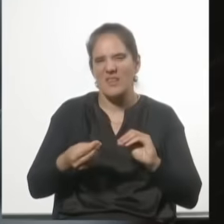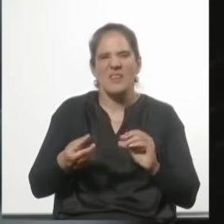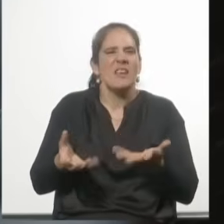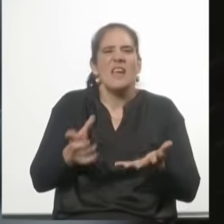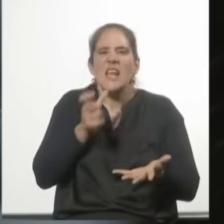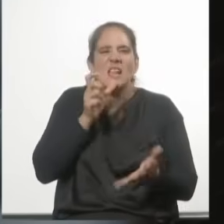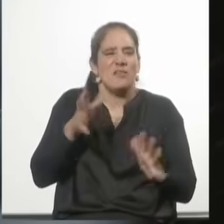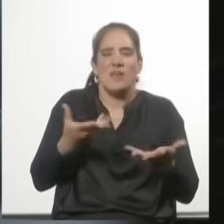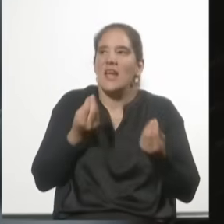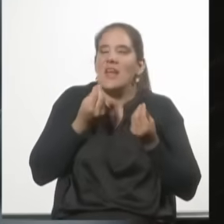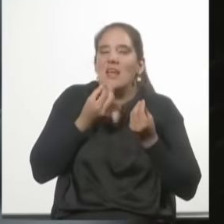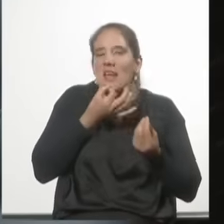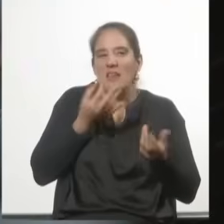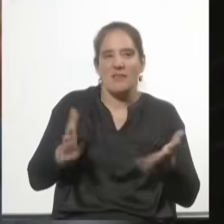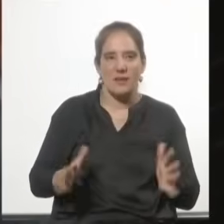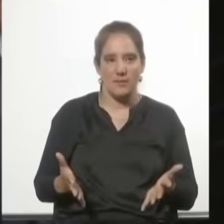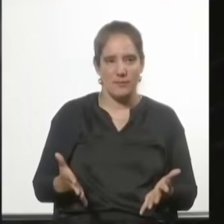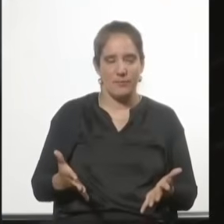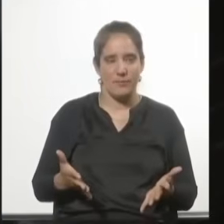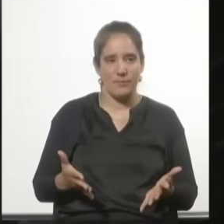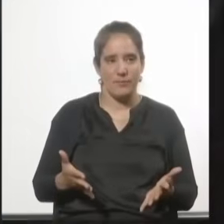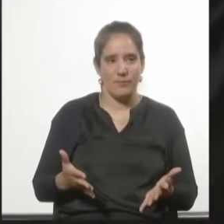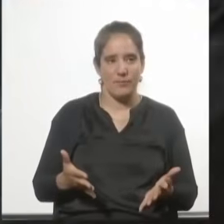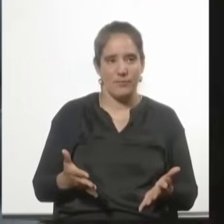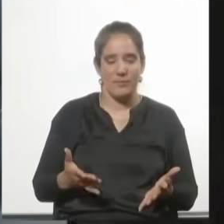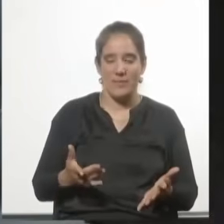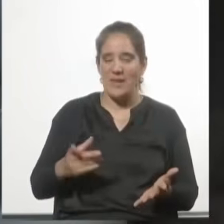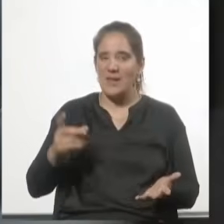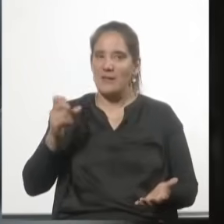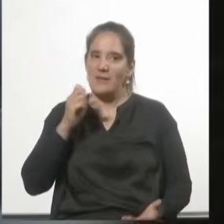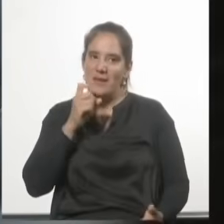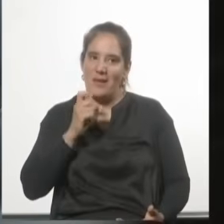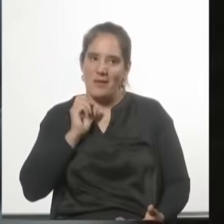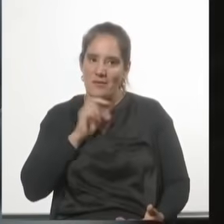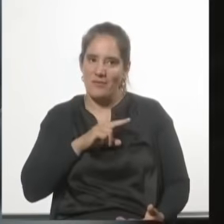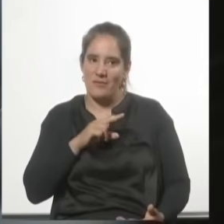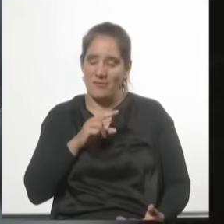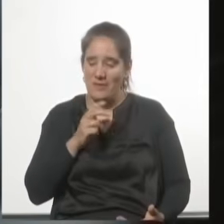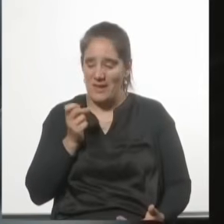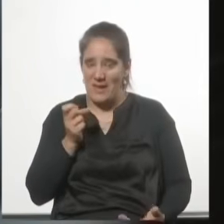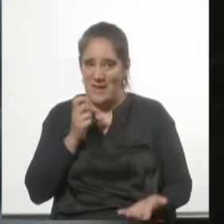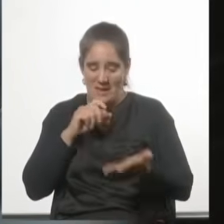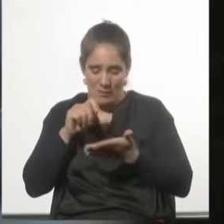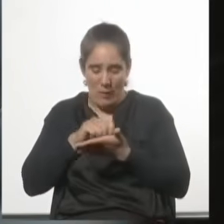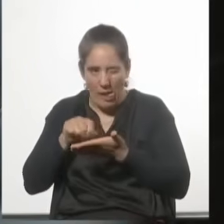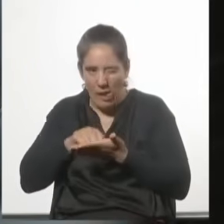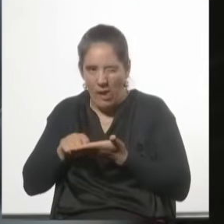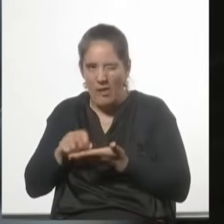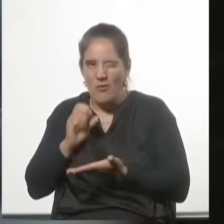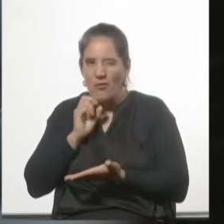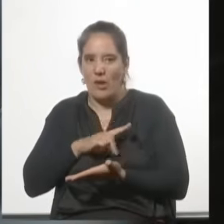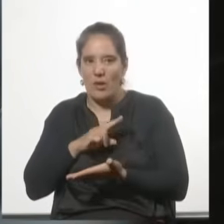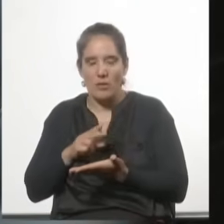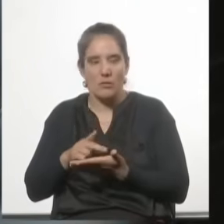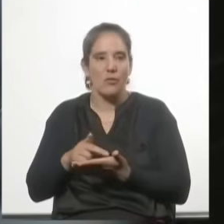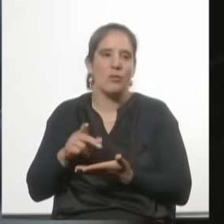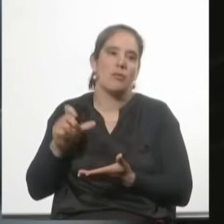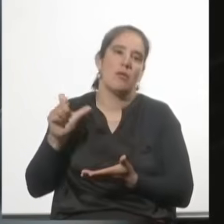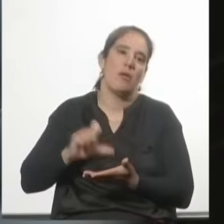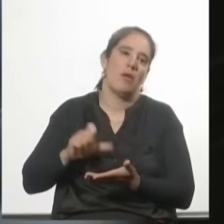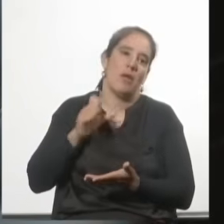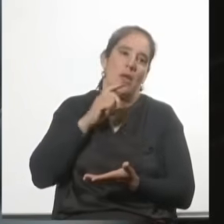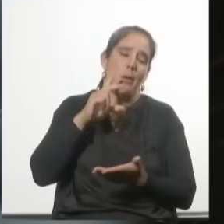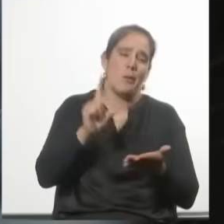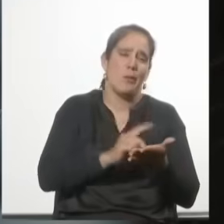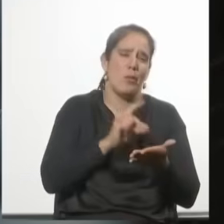el informante? Respondo que el falsificador fue extremadamente torpe en su obrar y presentó ante el Estado uruguayo un documento